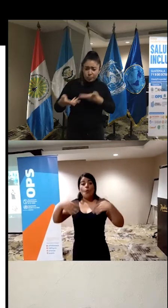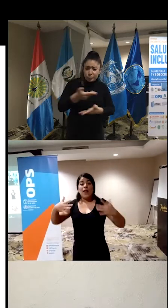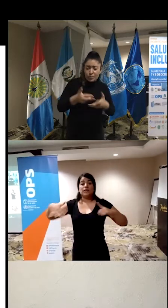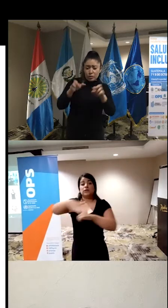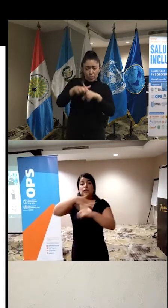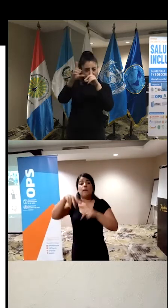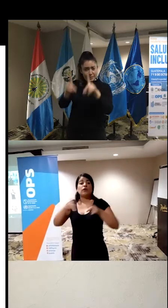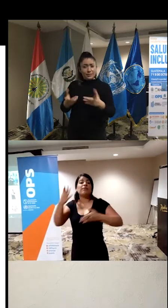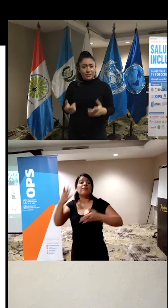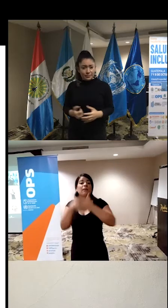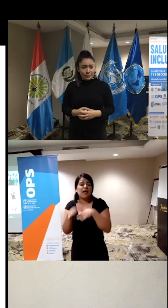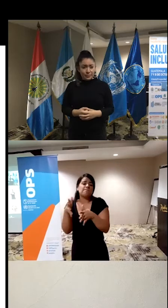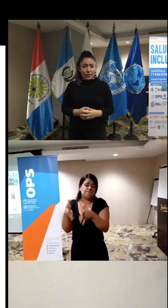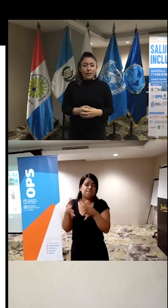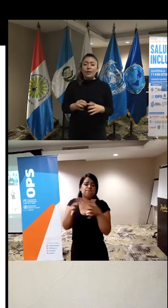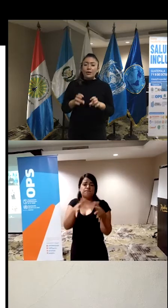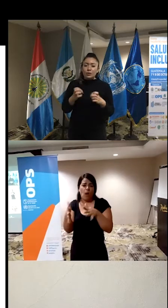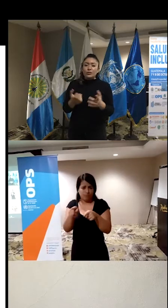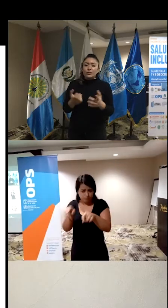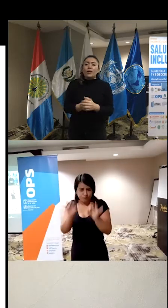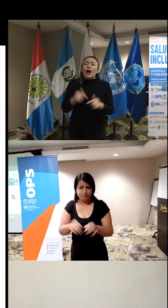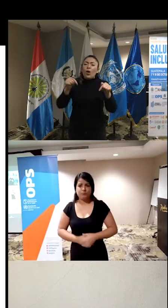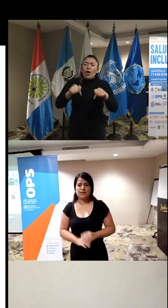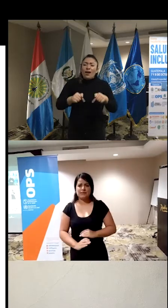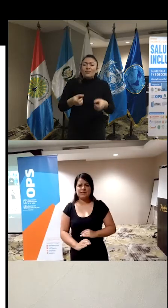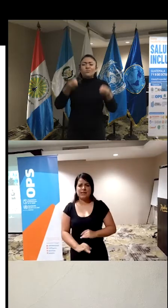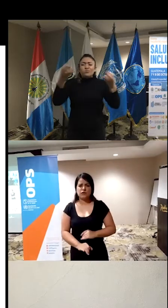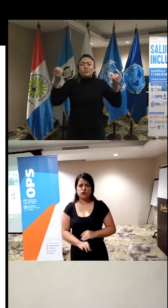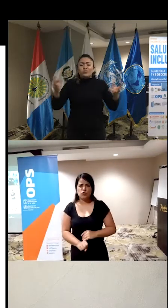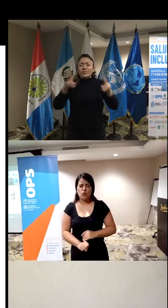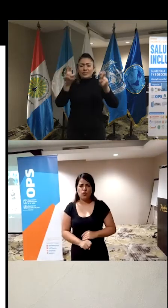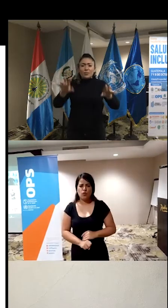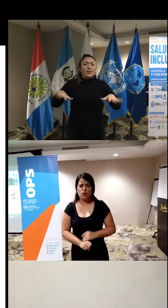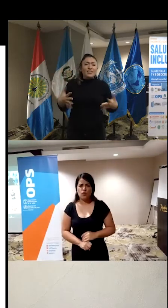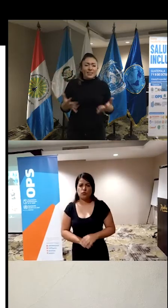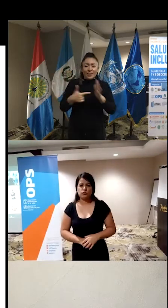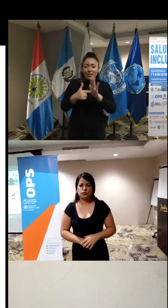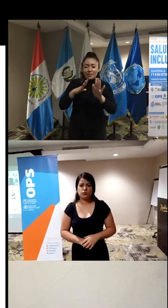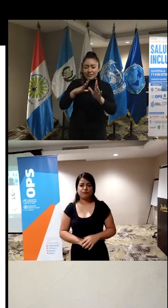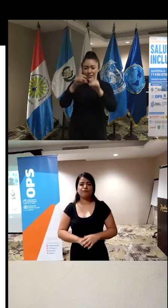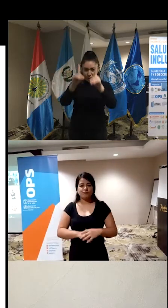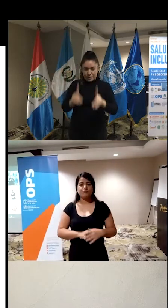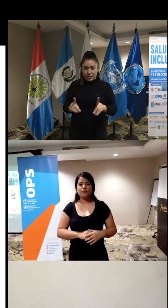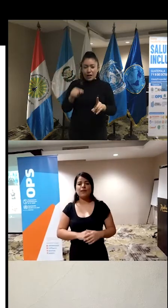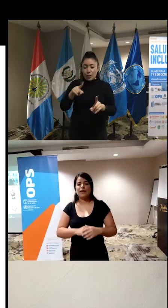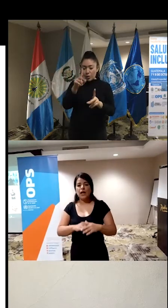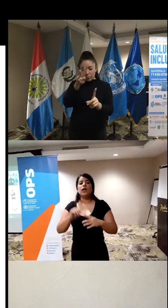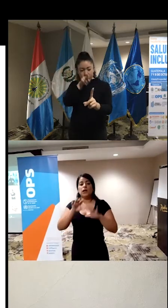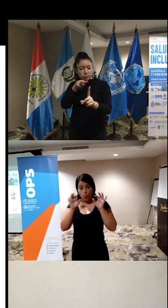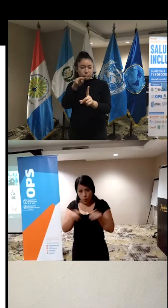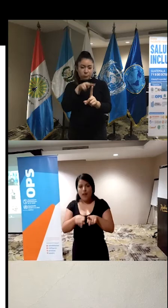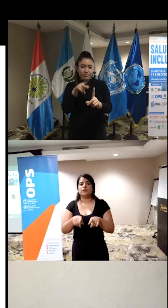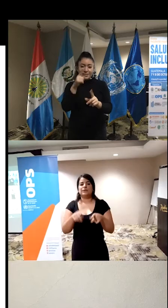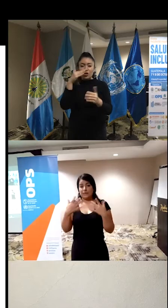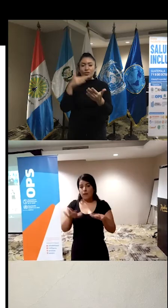discapacidad. Entonces, ahora vamos a hablar rápidamente sobre la certificación de la discapacidad desde una perspectiva de los